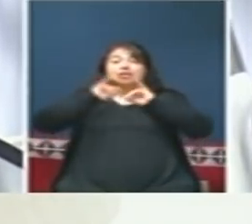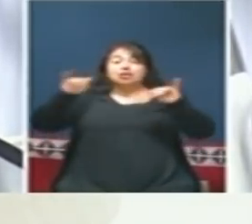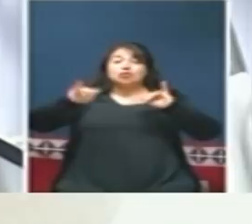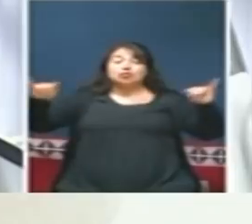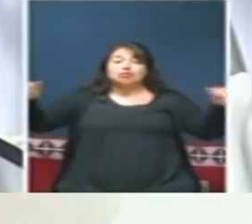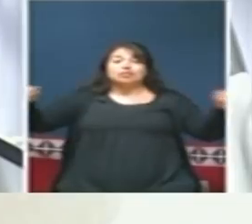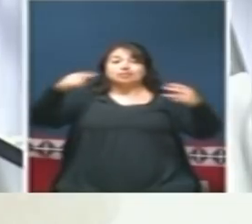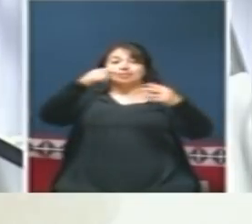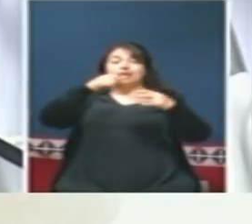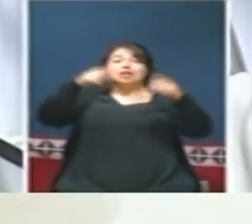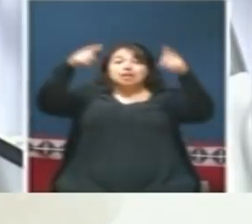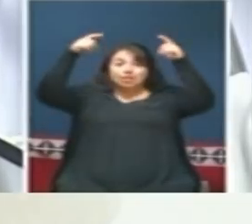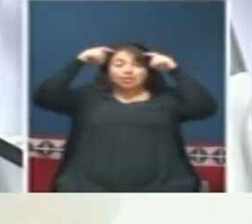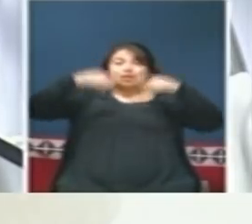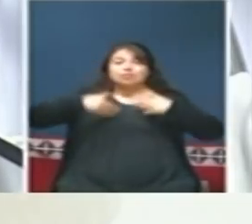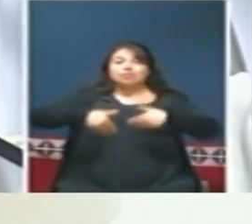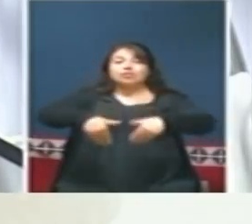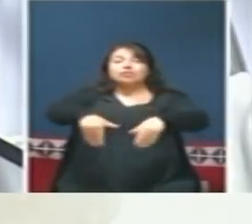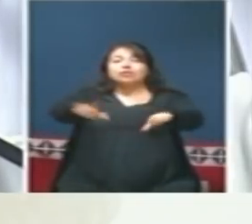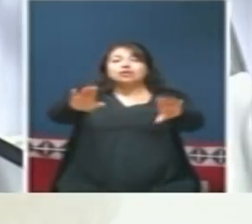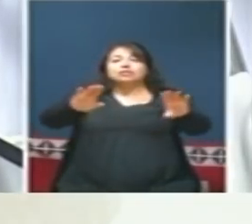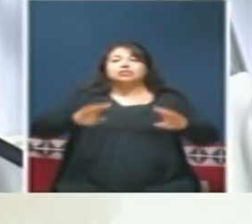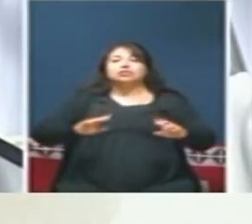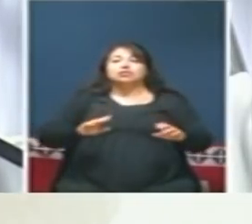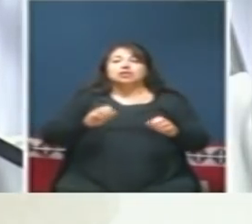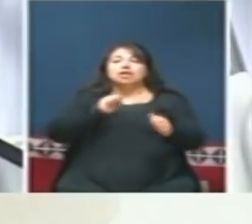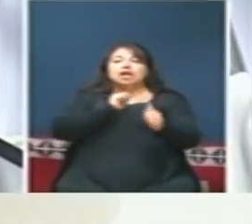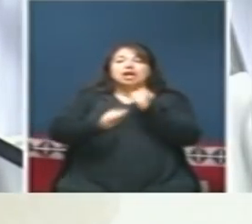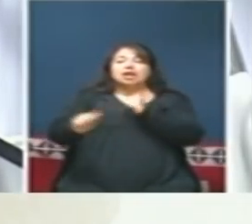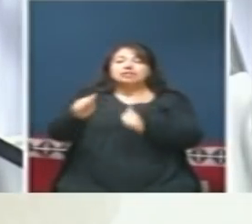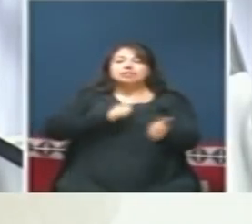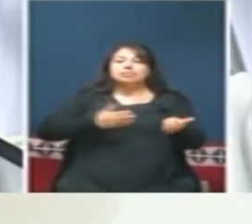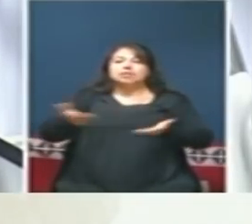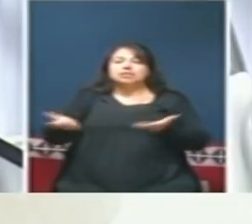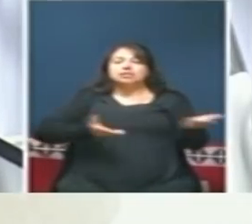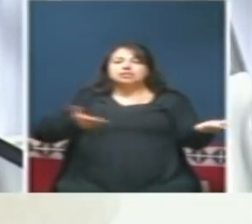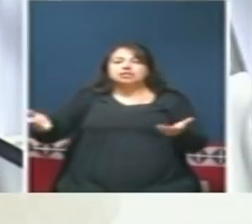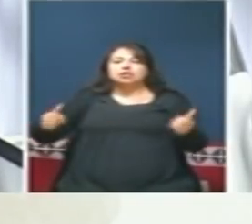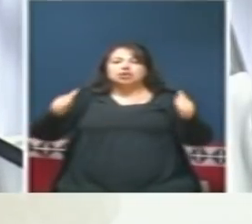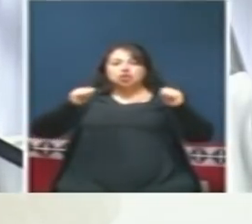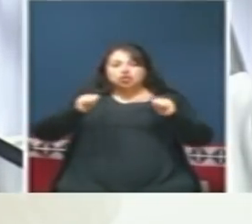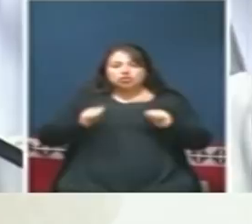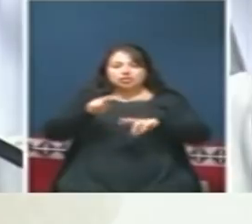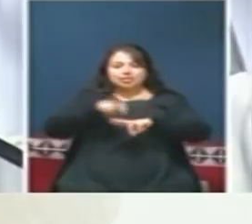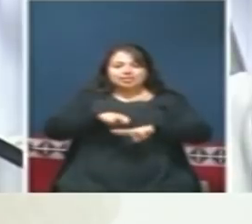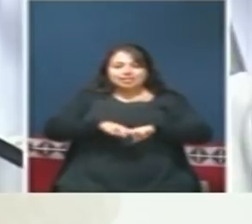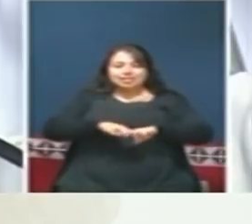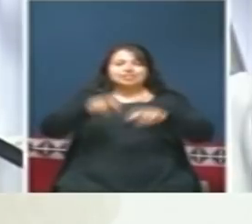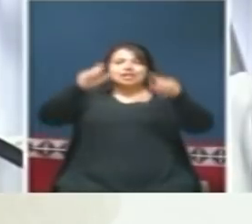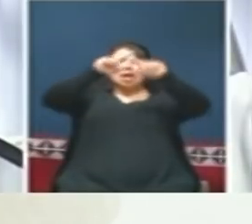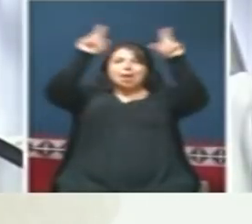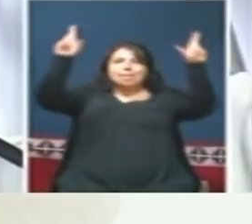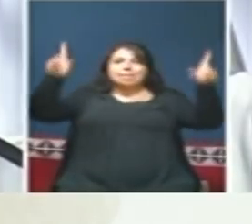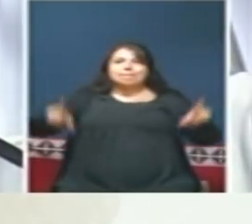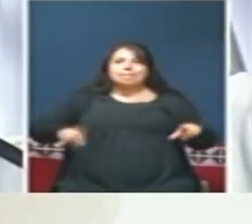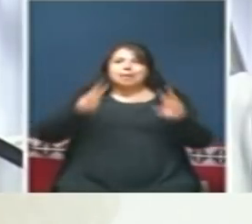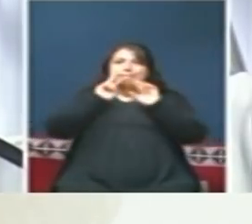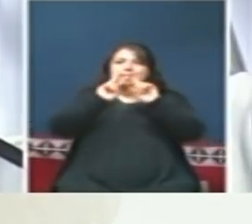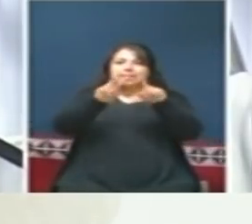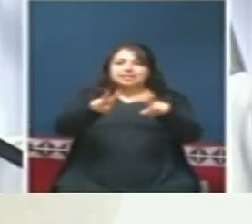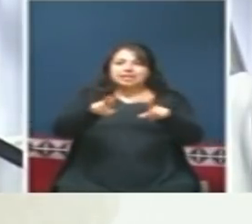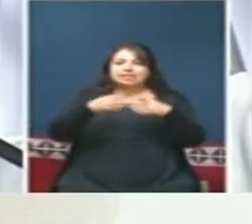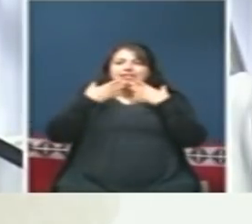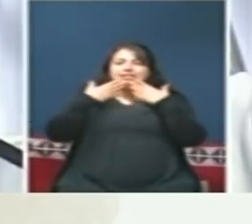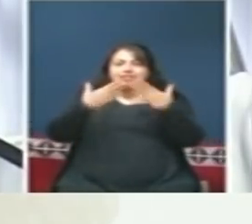Gracias también a la empresa que ha brindado el servicio del escenario, sonido, sillas, pantallas. Gracias por responder a